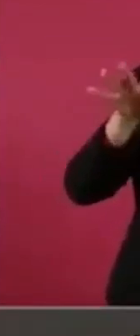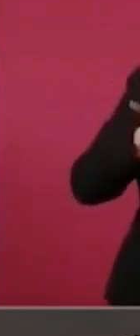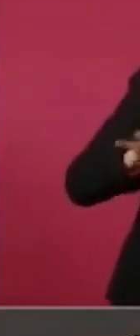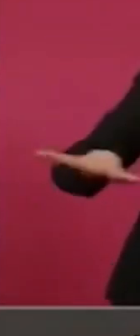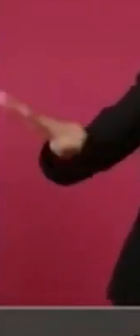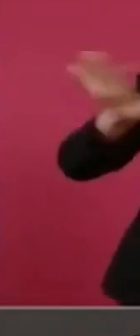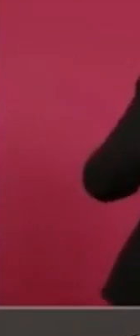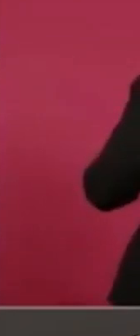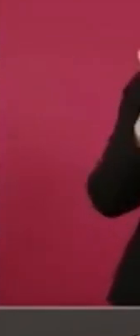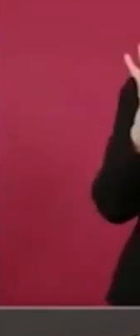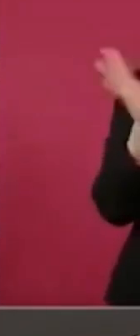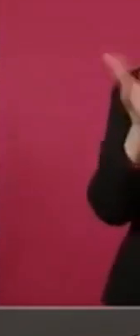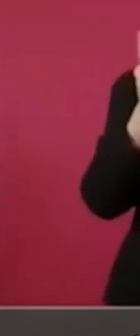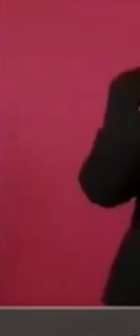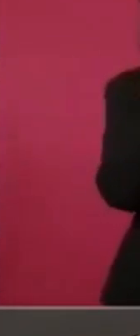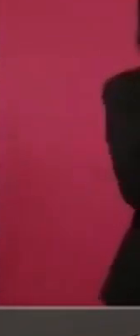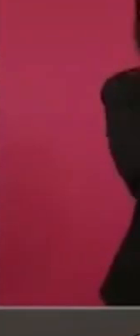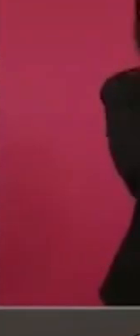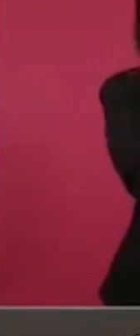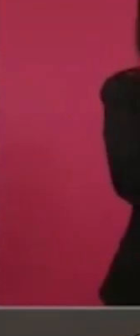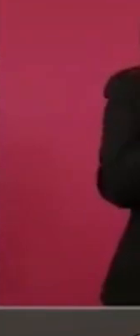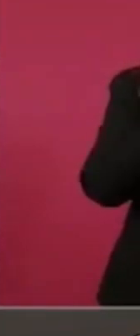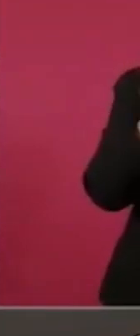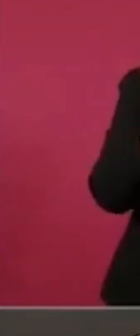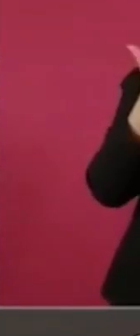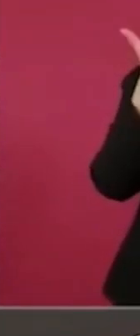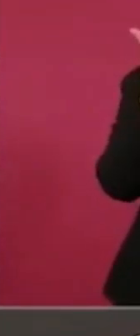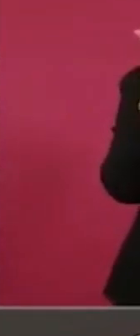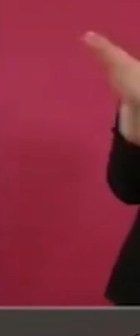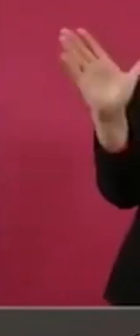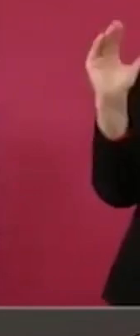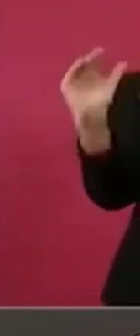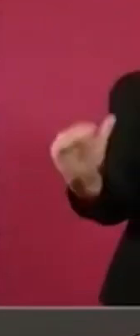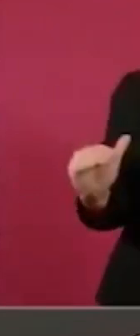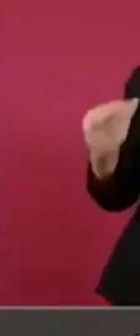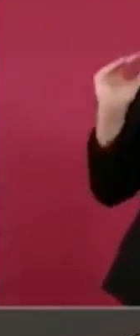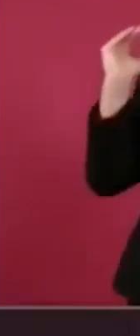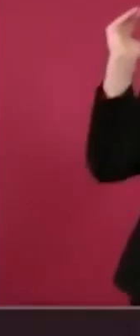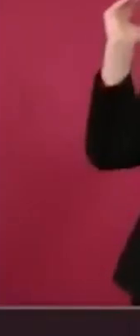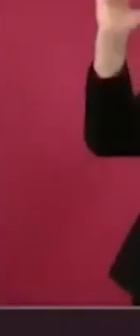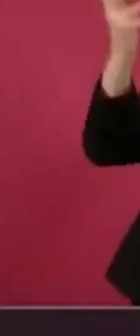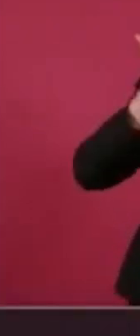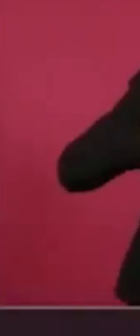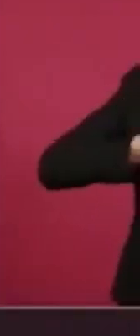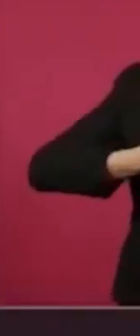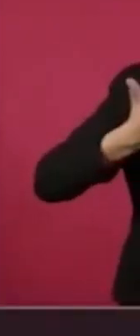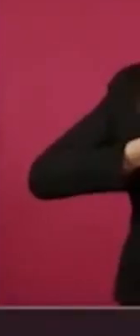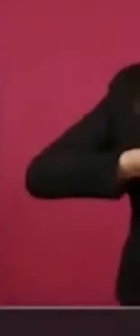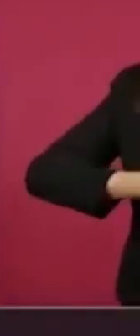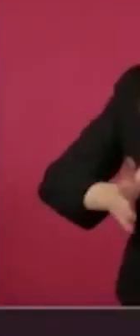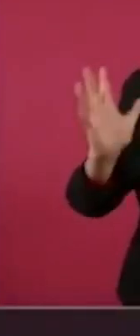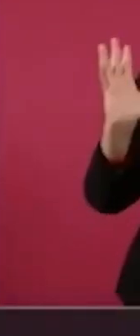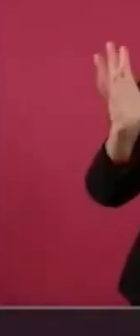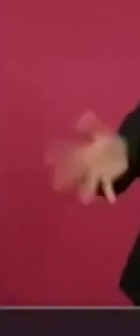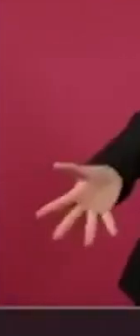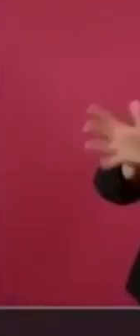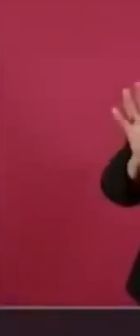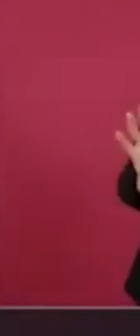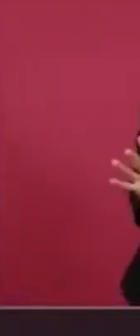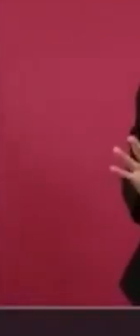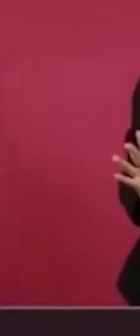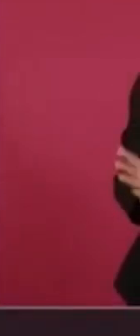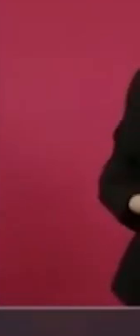en vez de afectarnos, nos fortalecen.